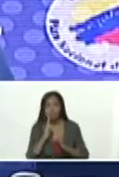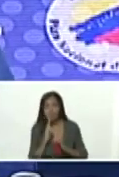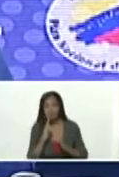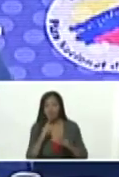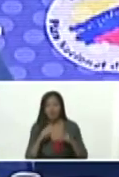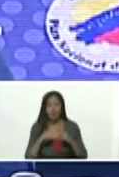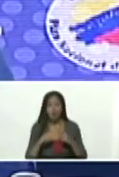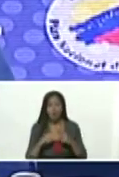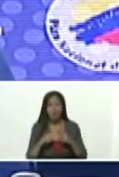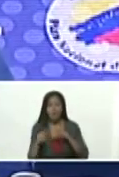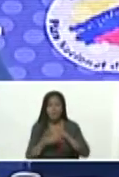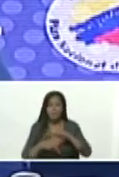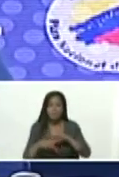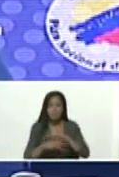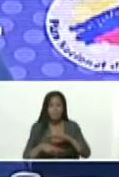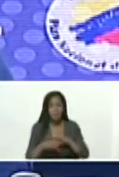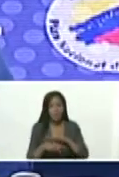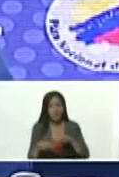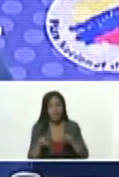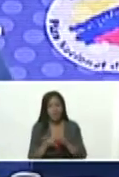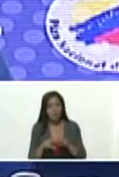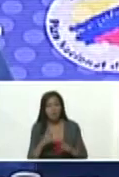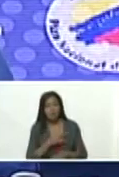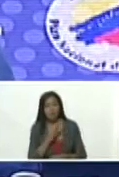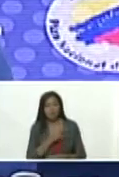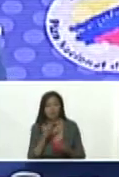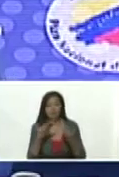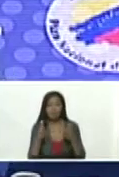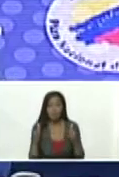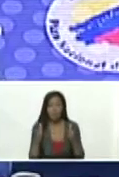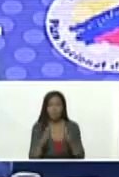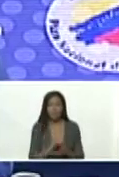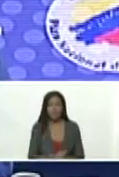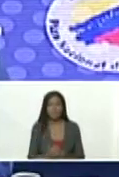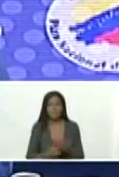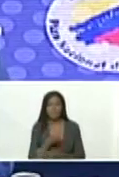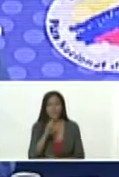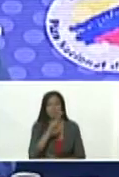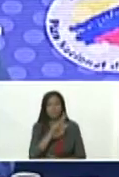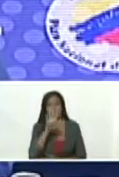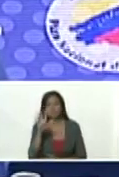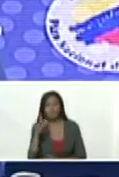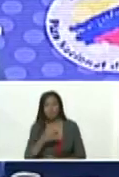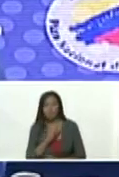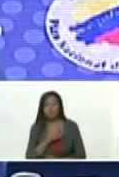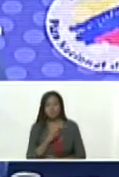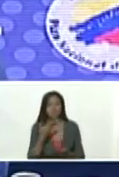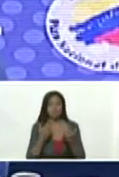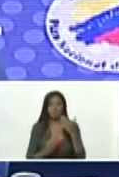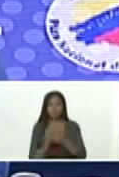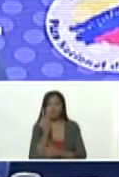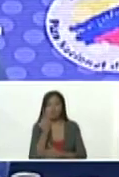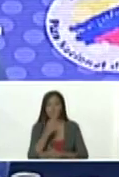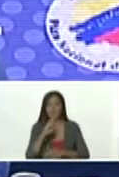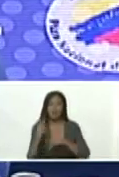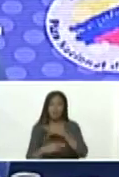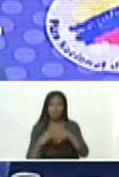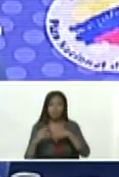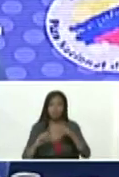el Simoncito, las universidades públicas, más de 35 universidades fundadas por la